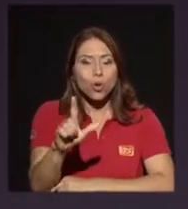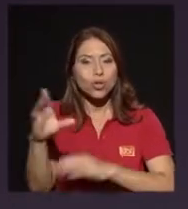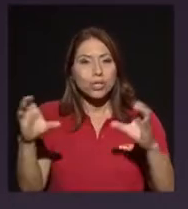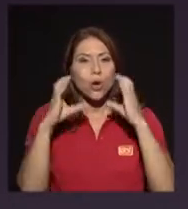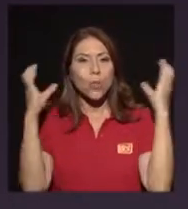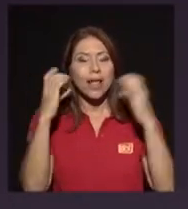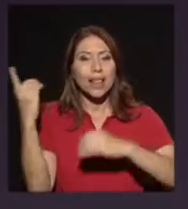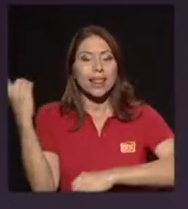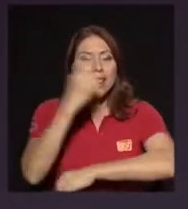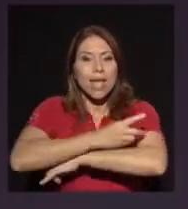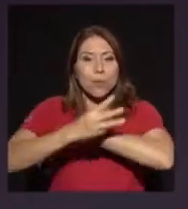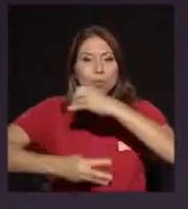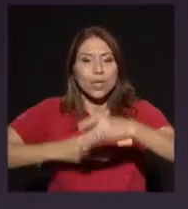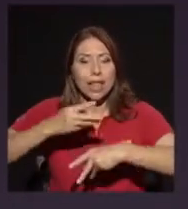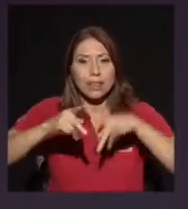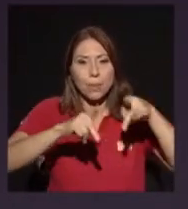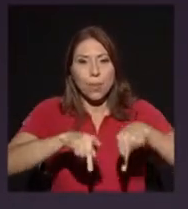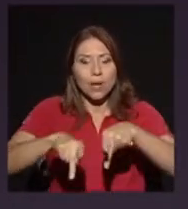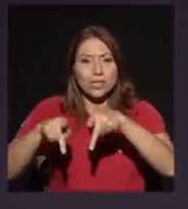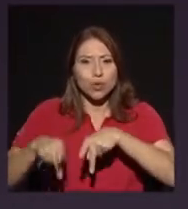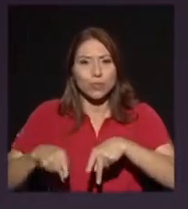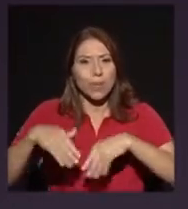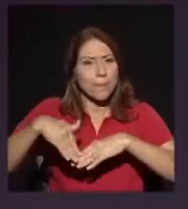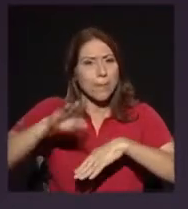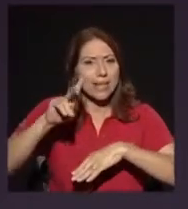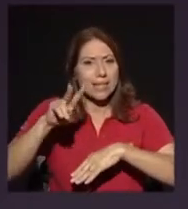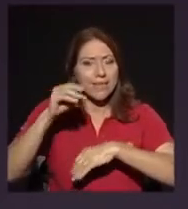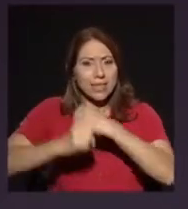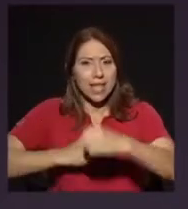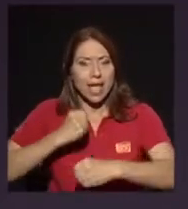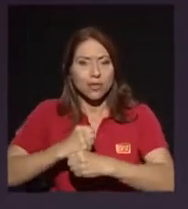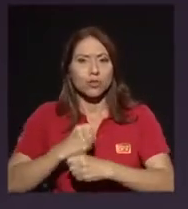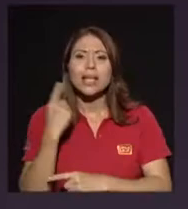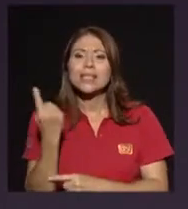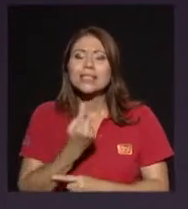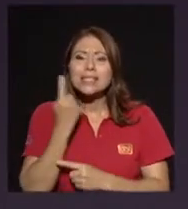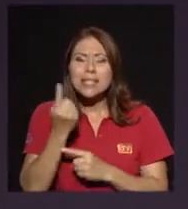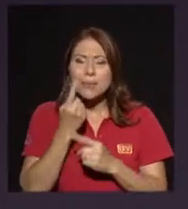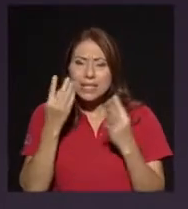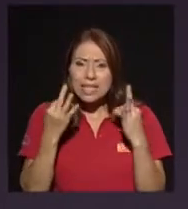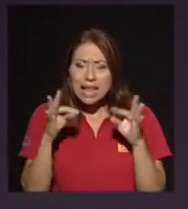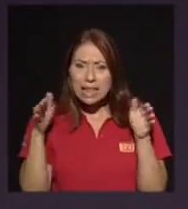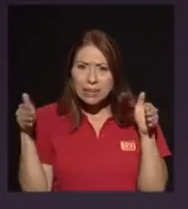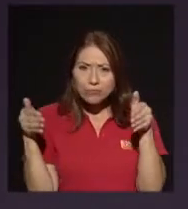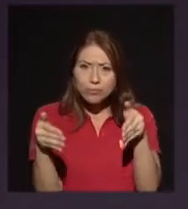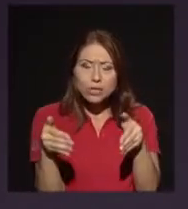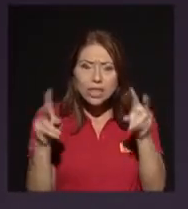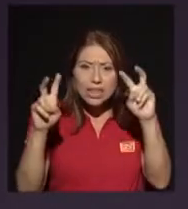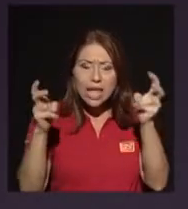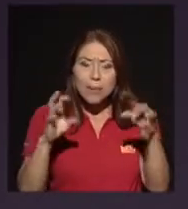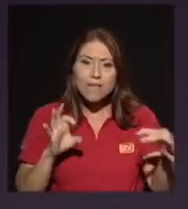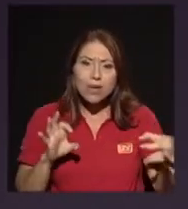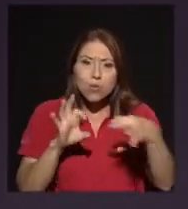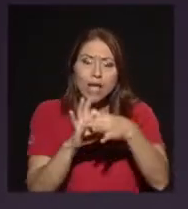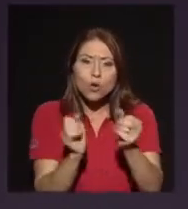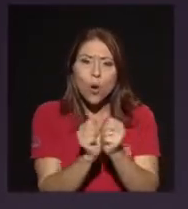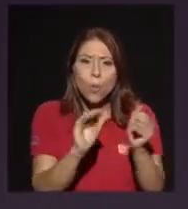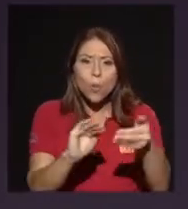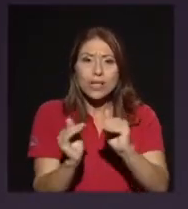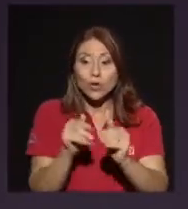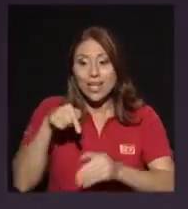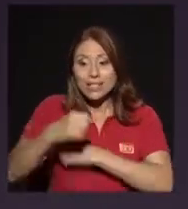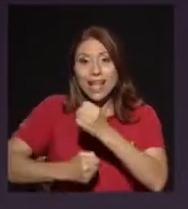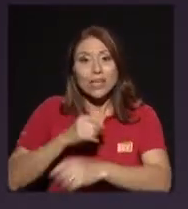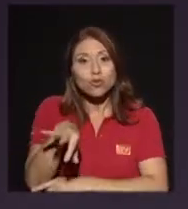más de 20 años aproximadamente, y siempre se trata de reflexionar sobre un tema vinculado con población. Este año se elige